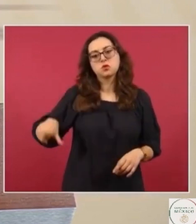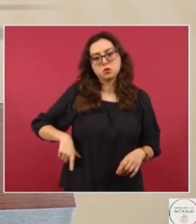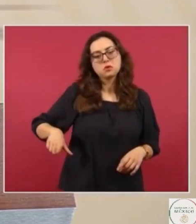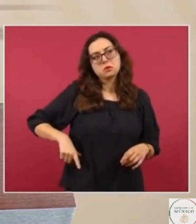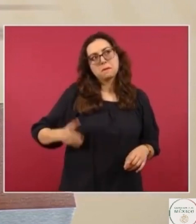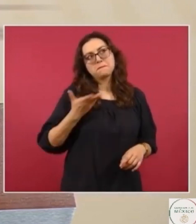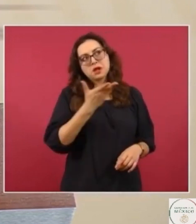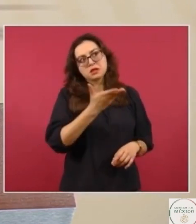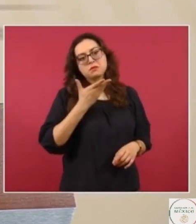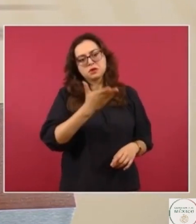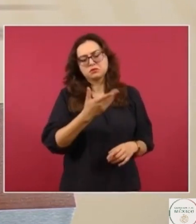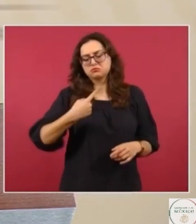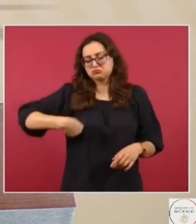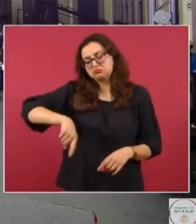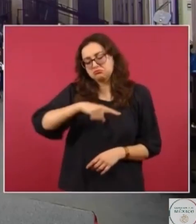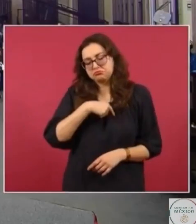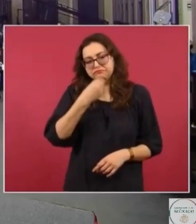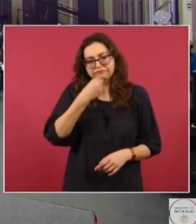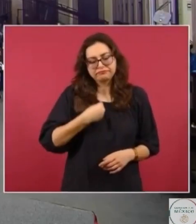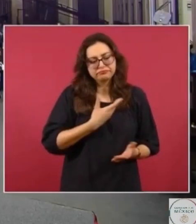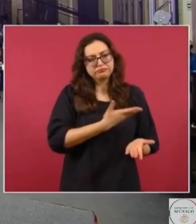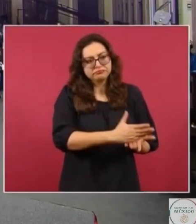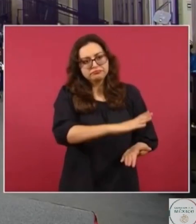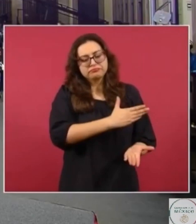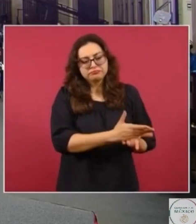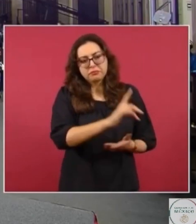básicamente. Adelante.